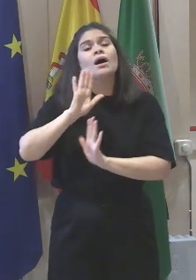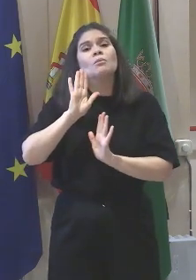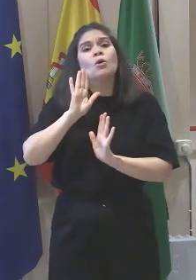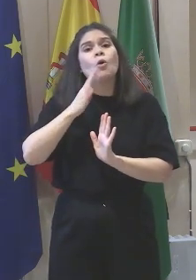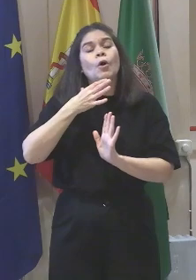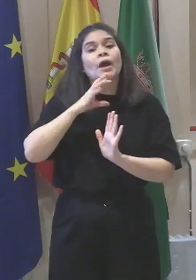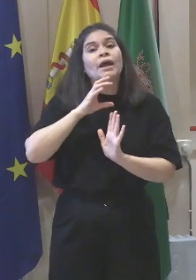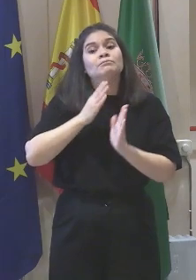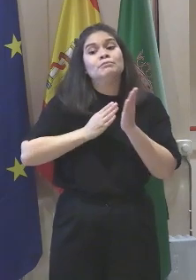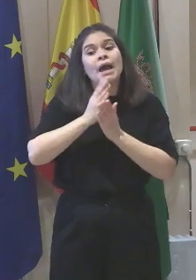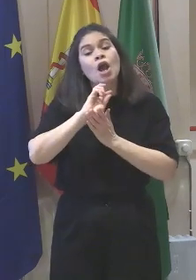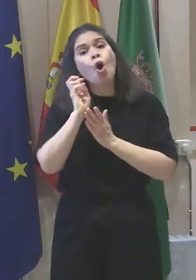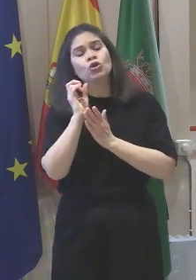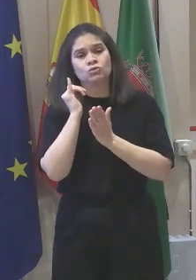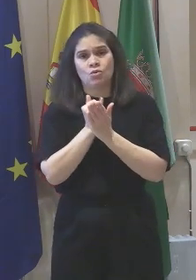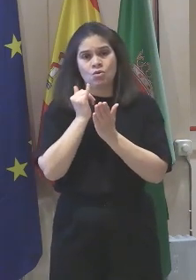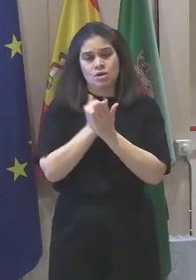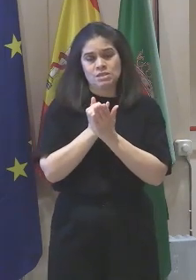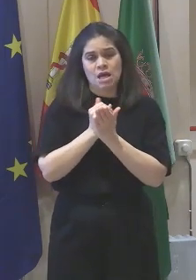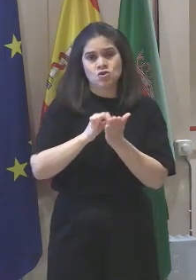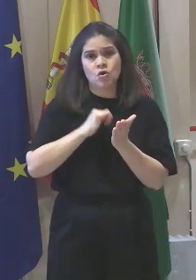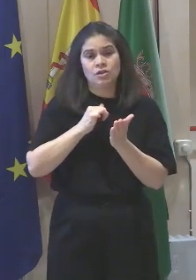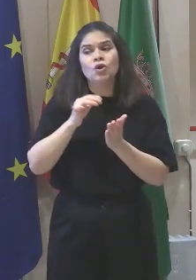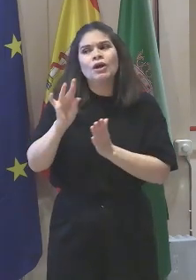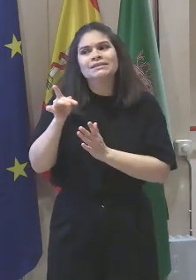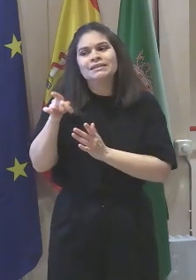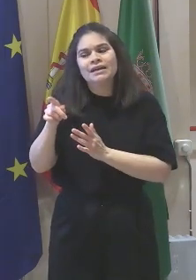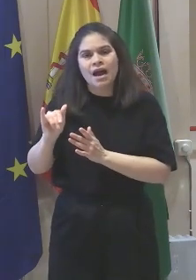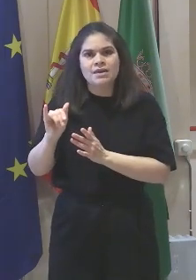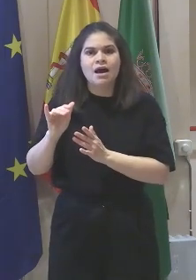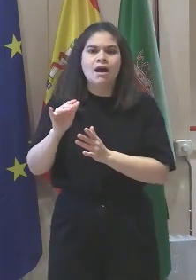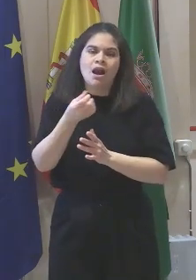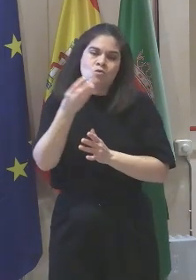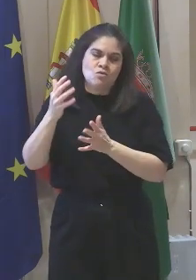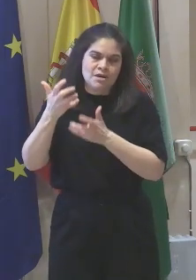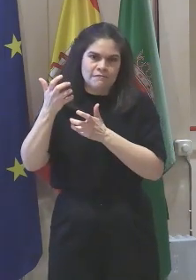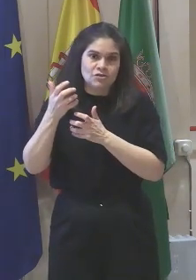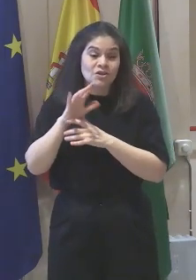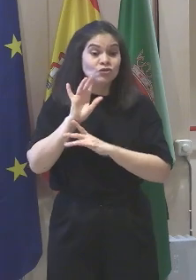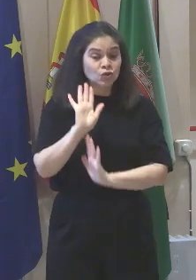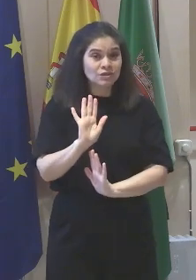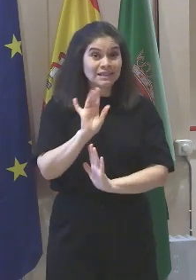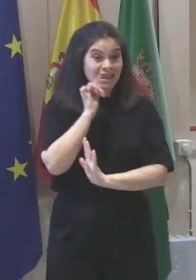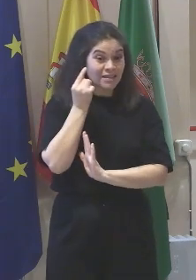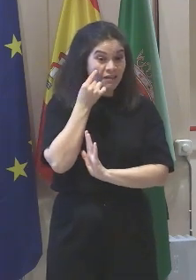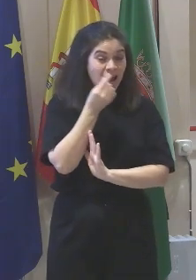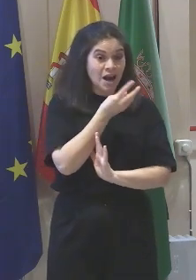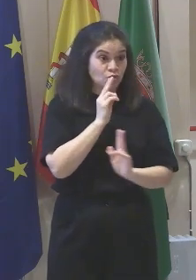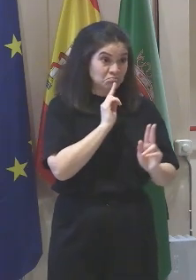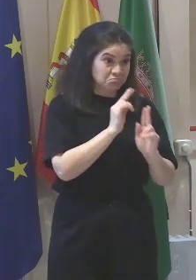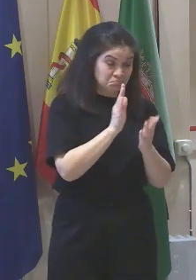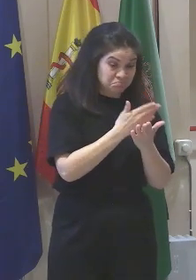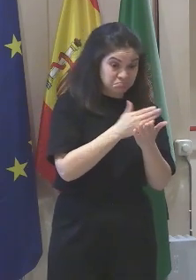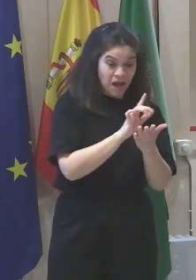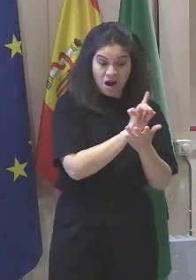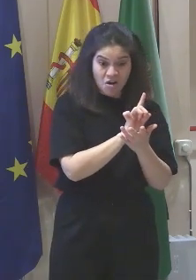en otro ensayo clínico en los cuales sí tengan cierto beneficio. De manera que identificar tanto a respondedores como a no respondedores